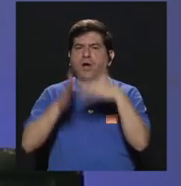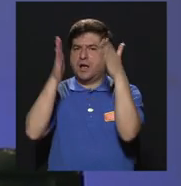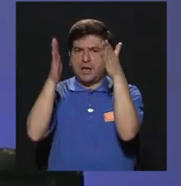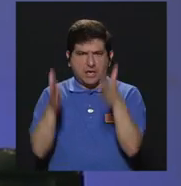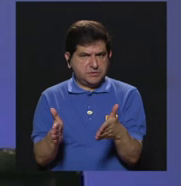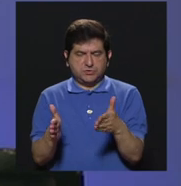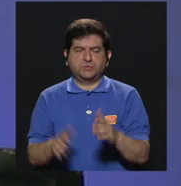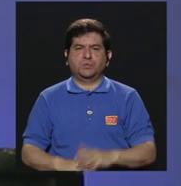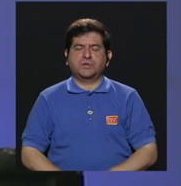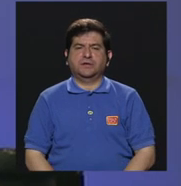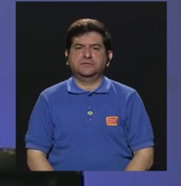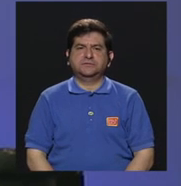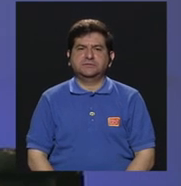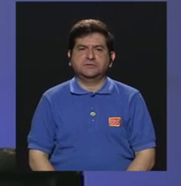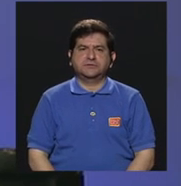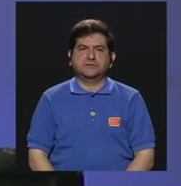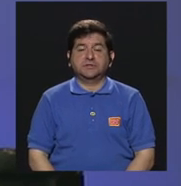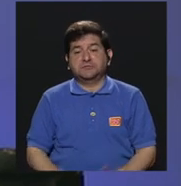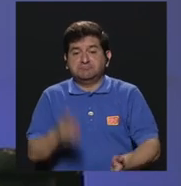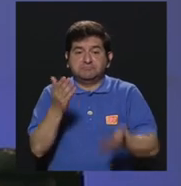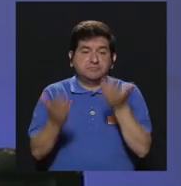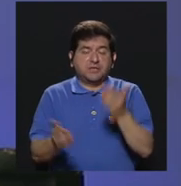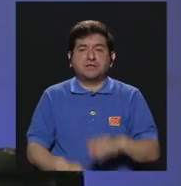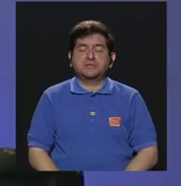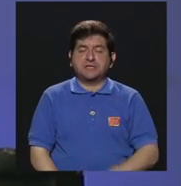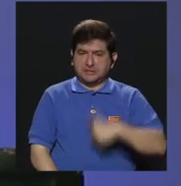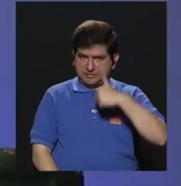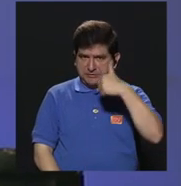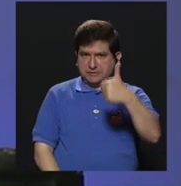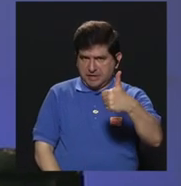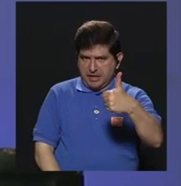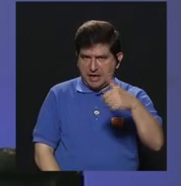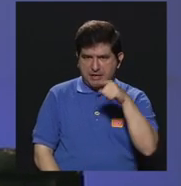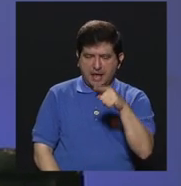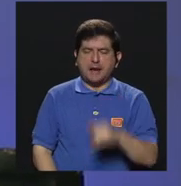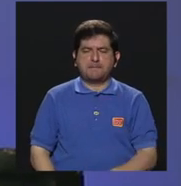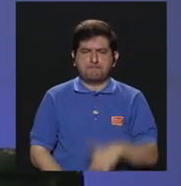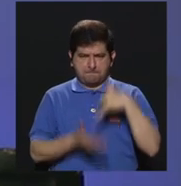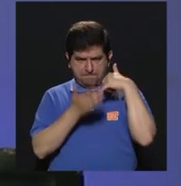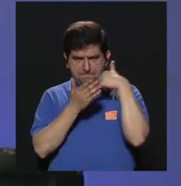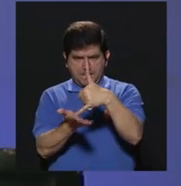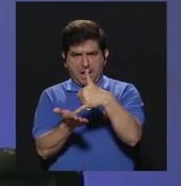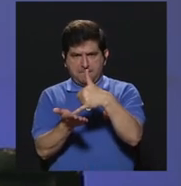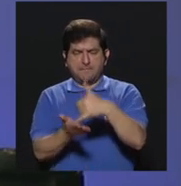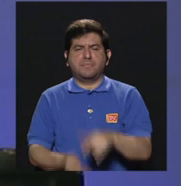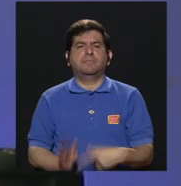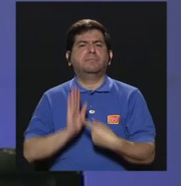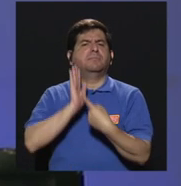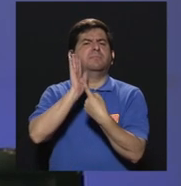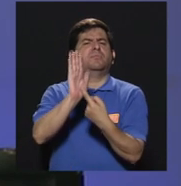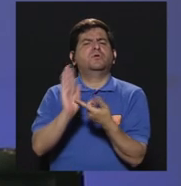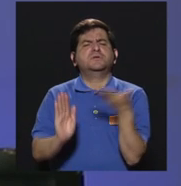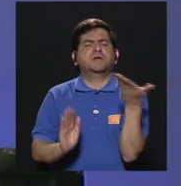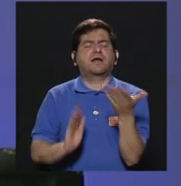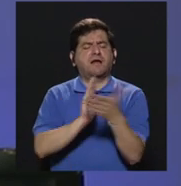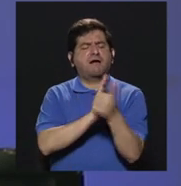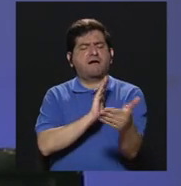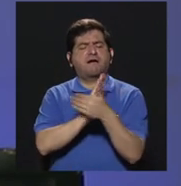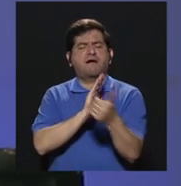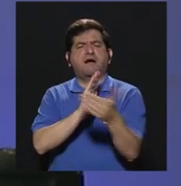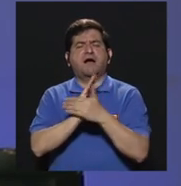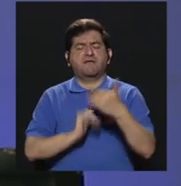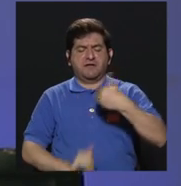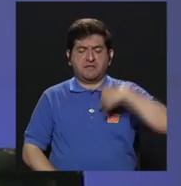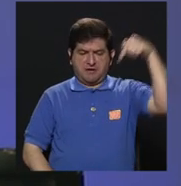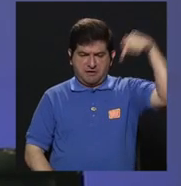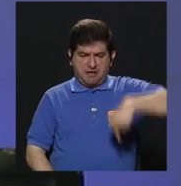estudiantes que han ganado ese premio, lo cual muestra el talento que hay en